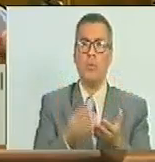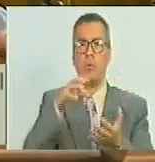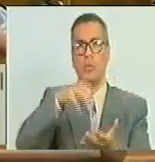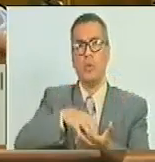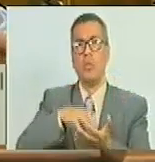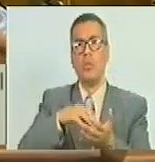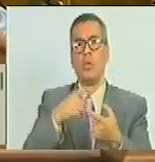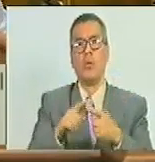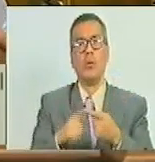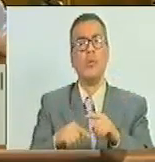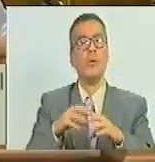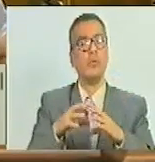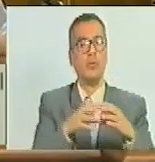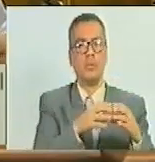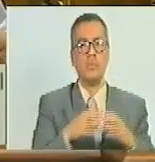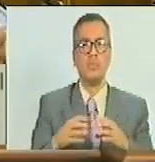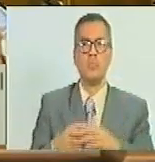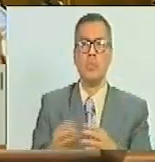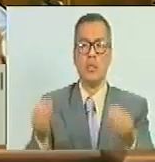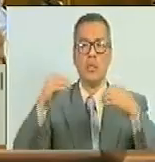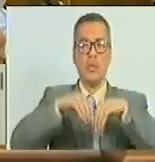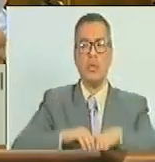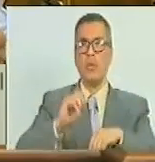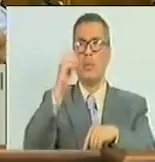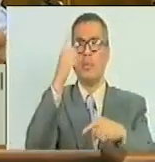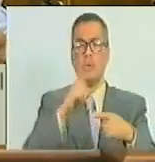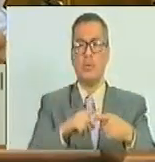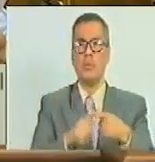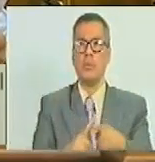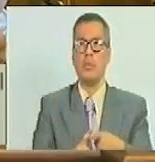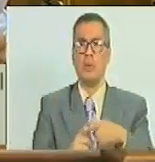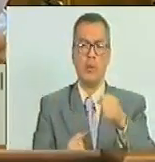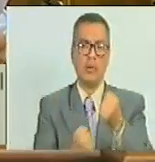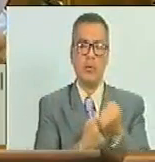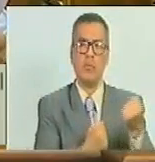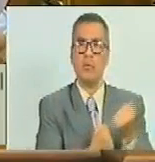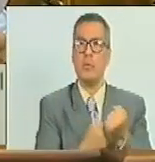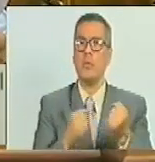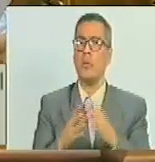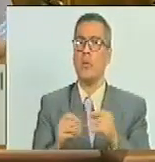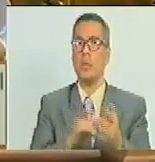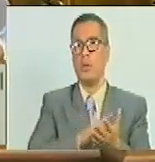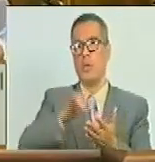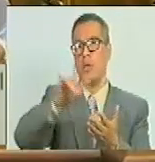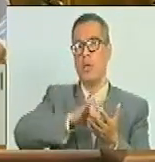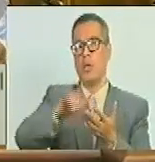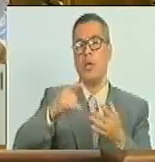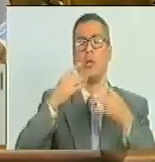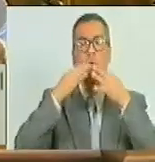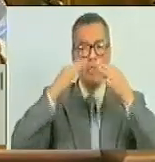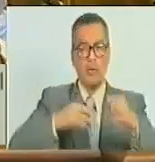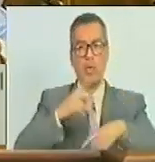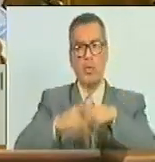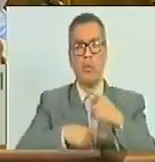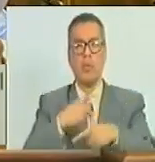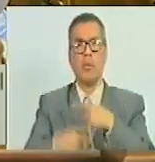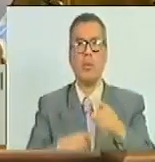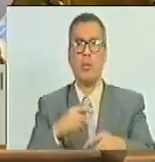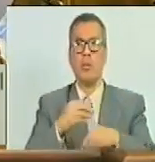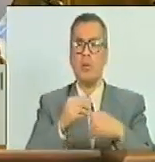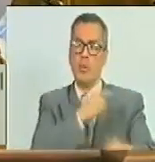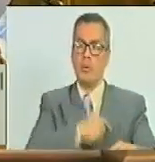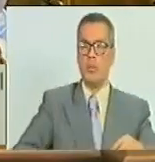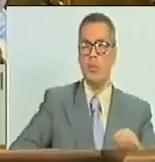y pluripolar. Acuerda, primero, respaldar la gira oficial desarrollada por parte del